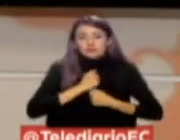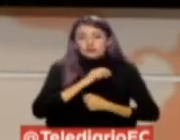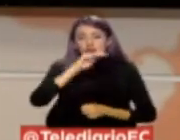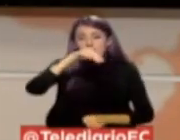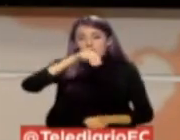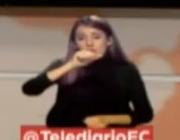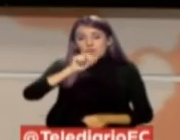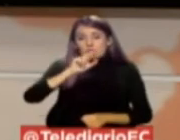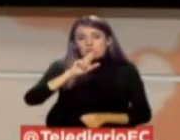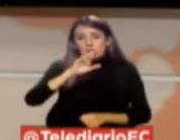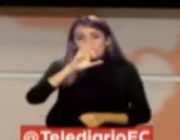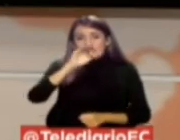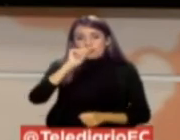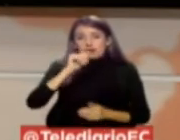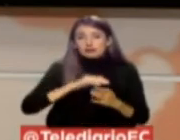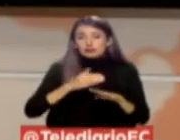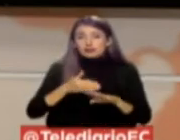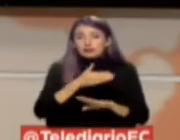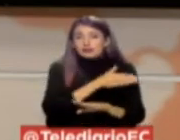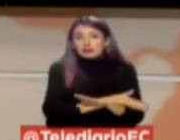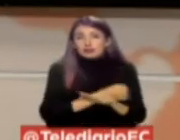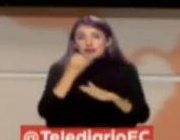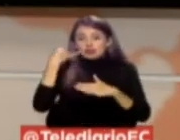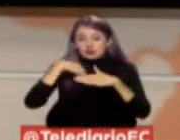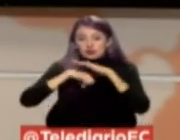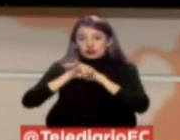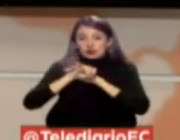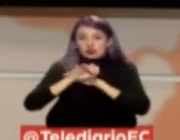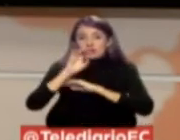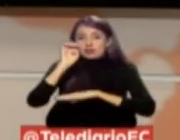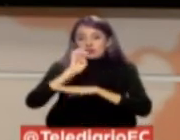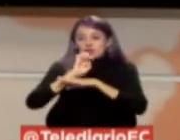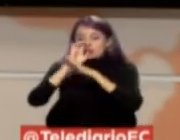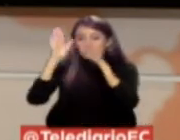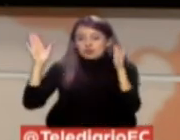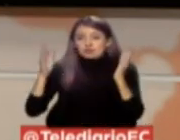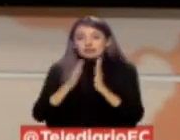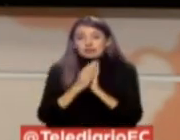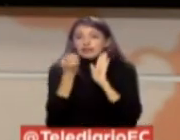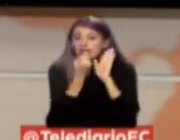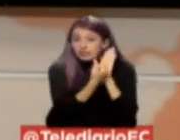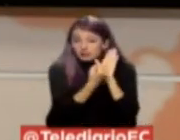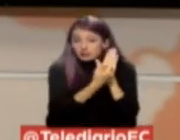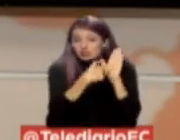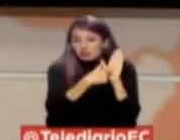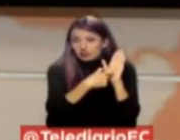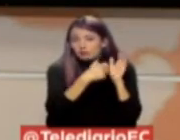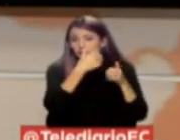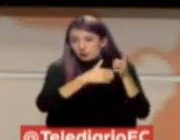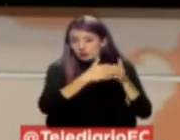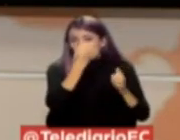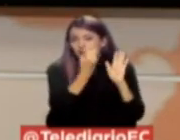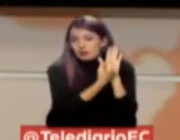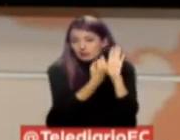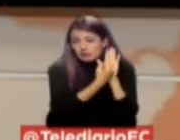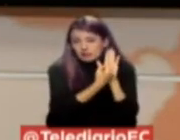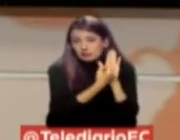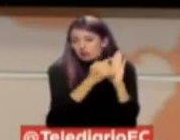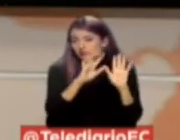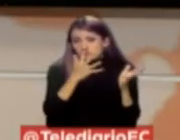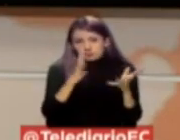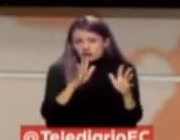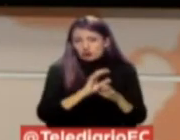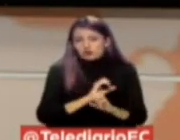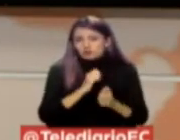Marta. La semana pasada también a Marta la violaron tres ecuatorianos, no tiene que ver con la nacionalidad. Y por eso el gobierno ha tenido una posición profundamente clara, y